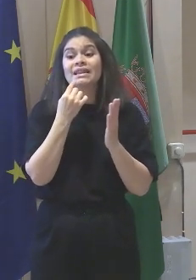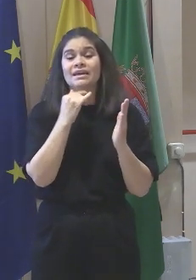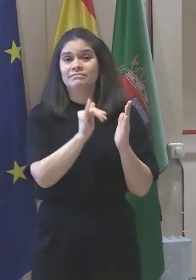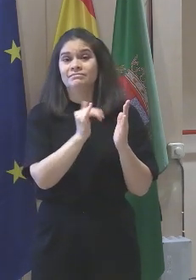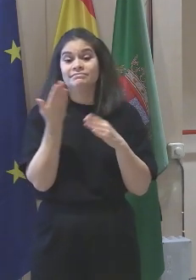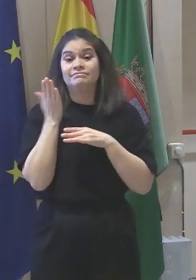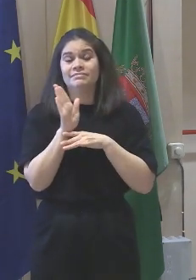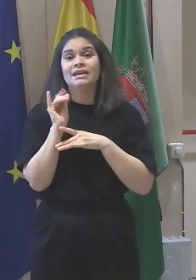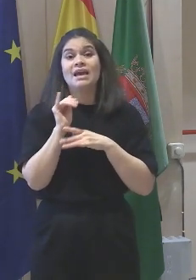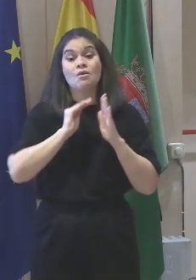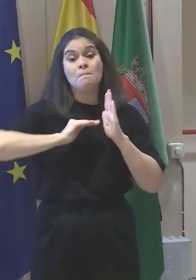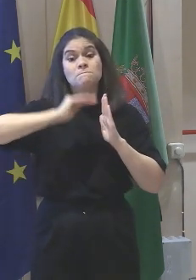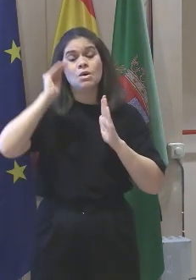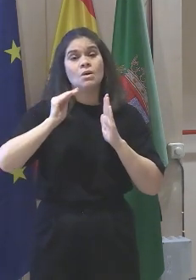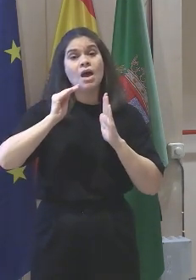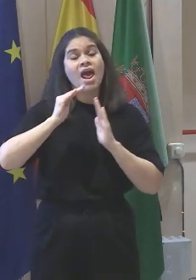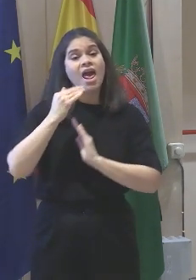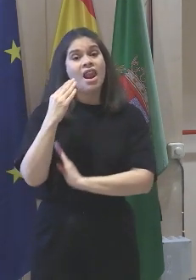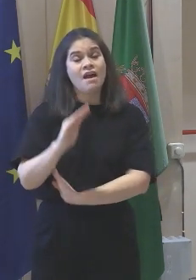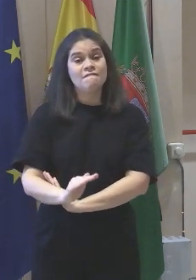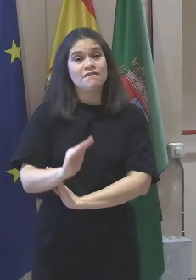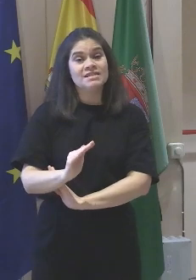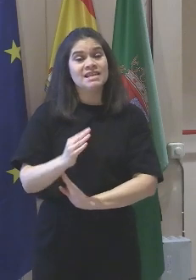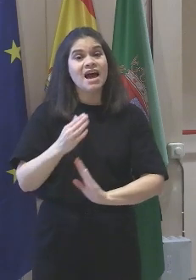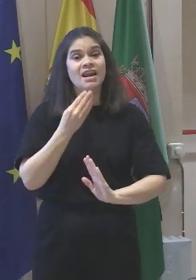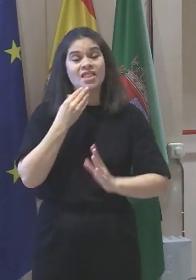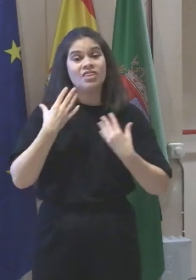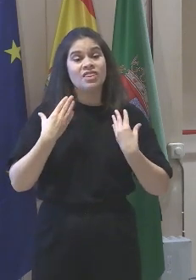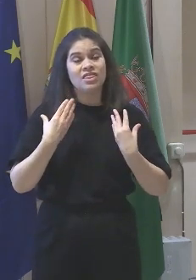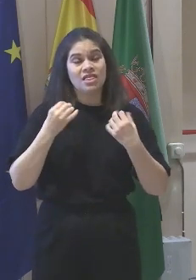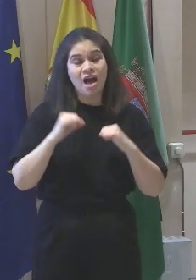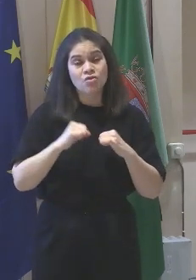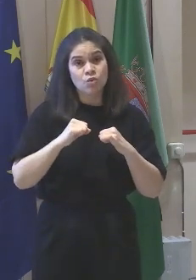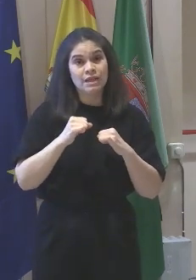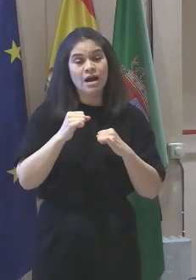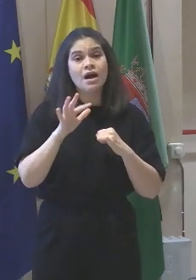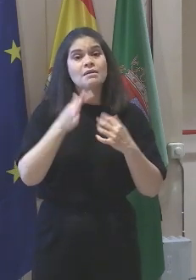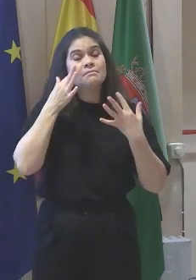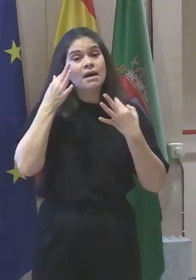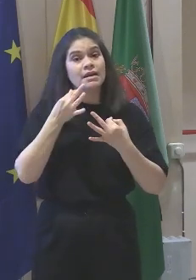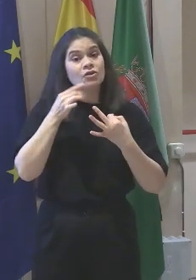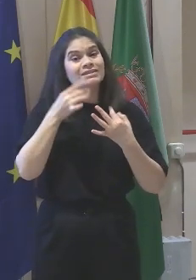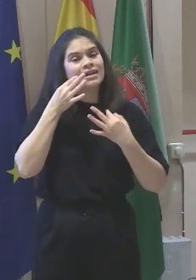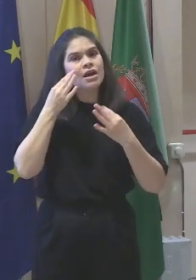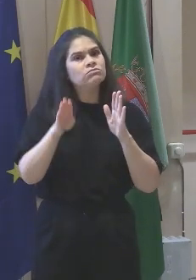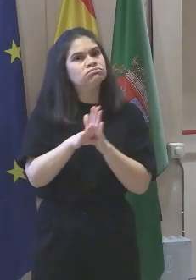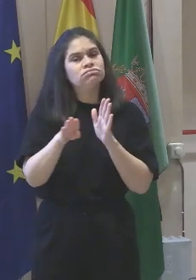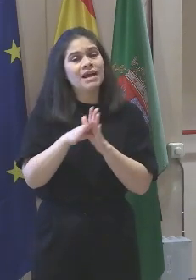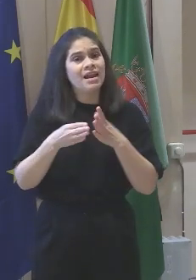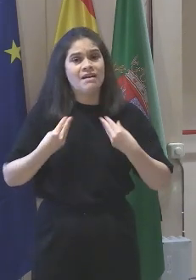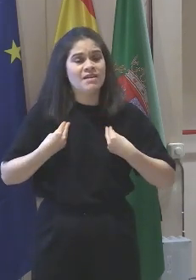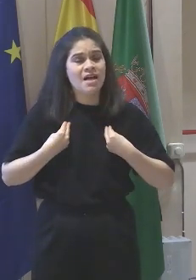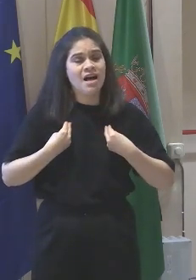la infancia, la edad adulta dura más tiempo y ese riesgo es continuo durante todos los años de la edad adulta. Y eso